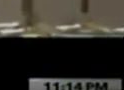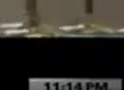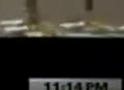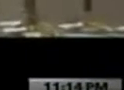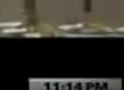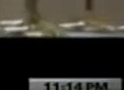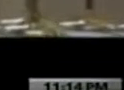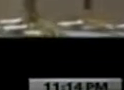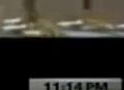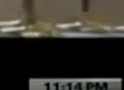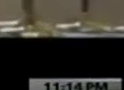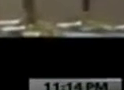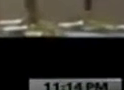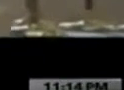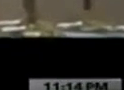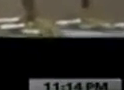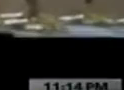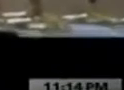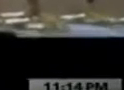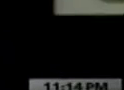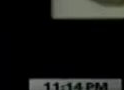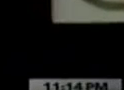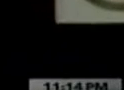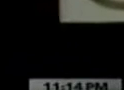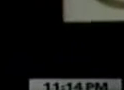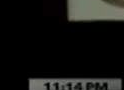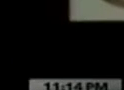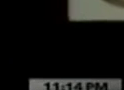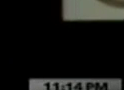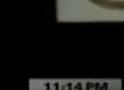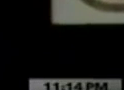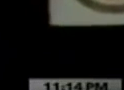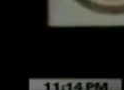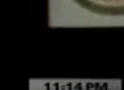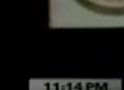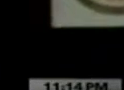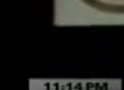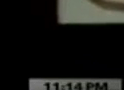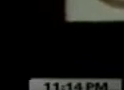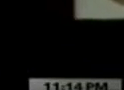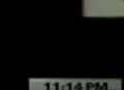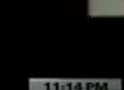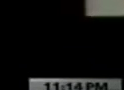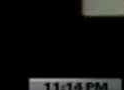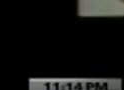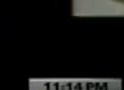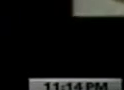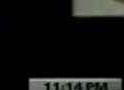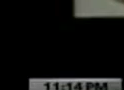de ignorancia usted emita esta opinión. Le invito a que mire todos los documentos en los que